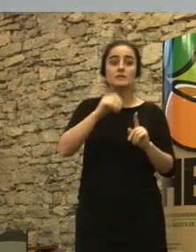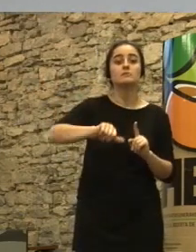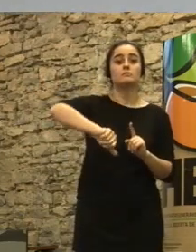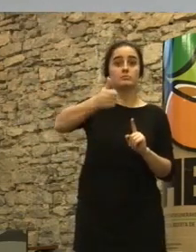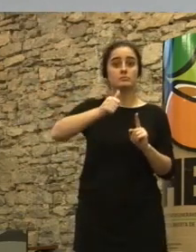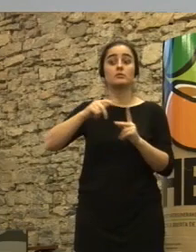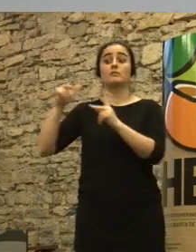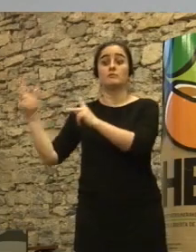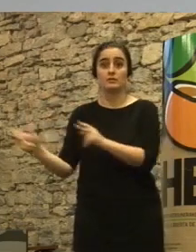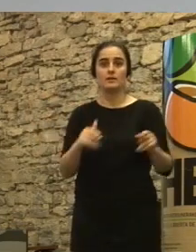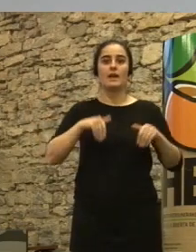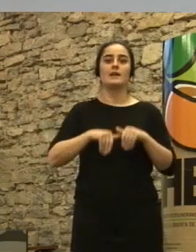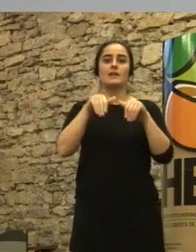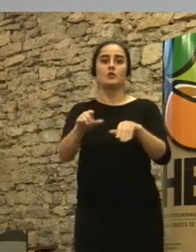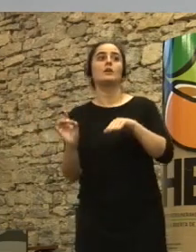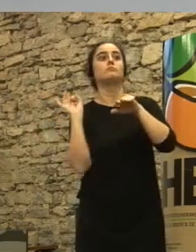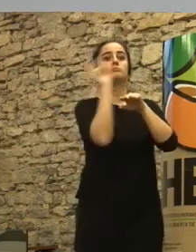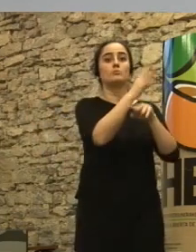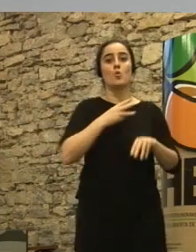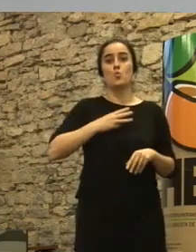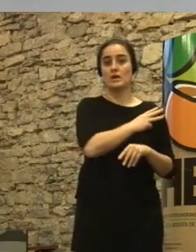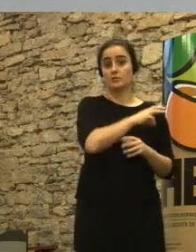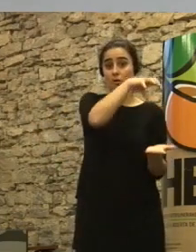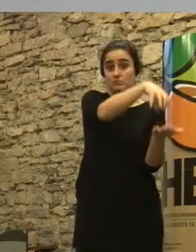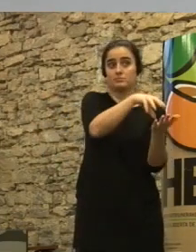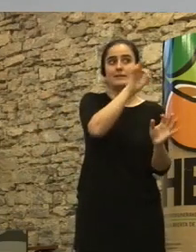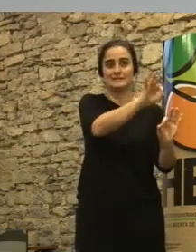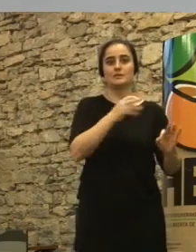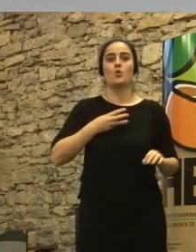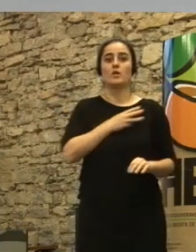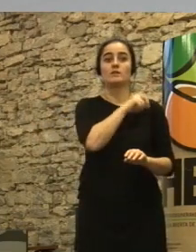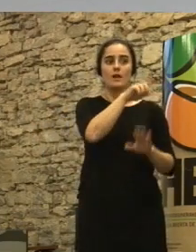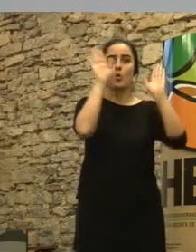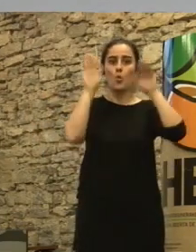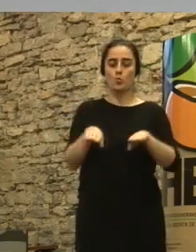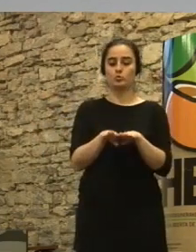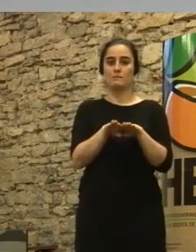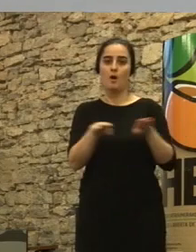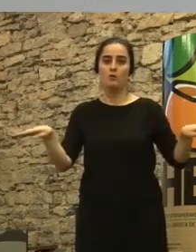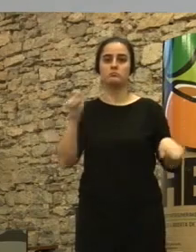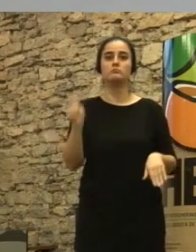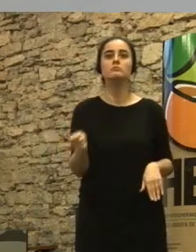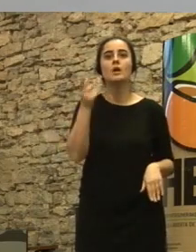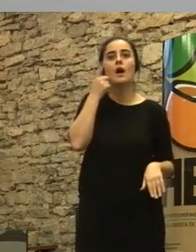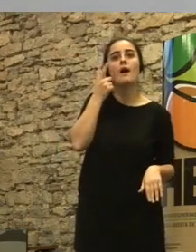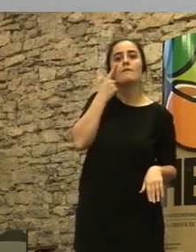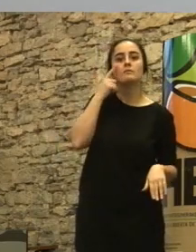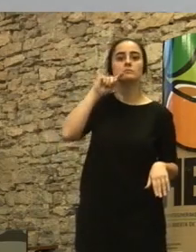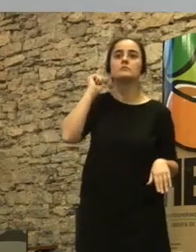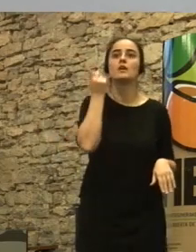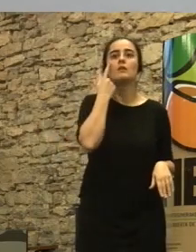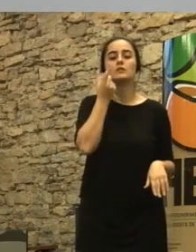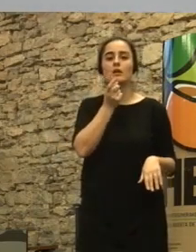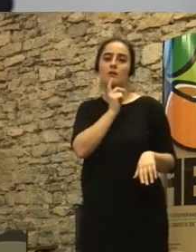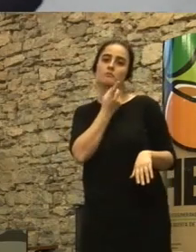va a Washington, esta organización está en Washington, y ahí hay una última mesa donde también se dan cuenta de cómo se coloca